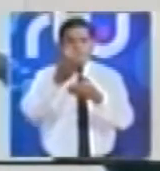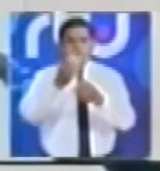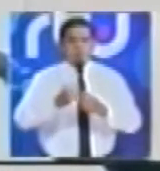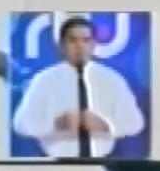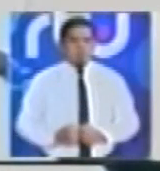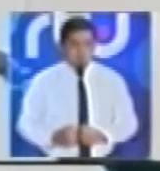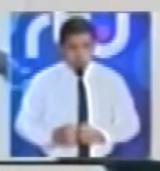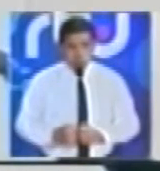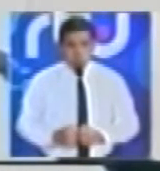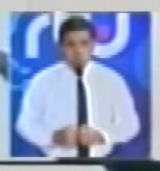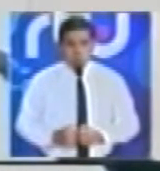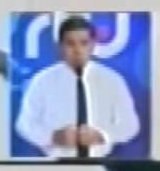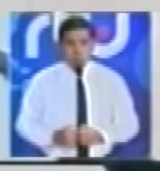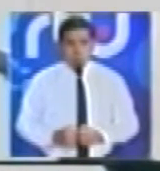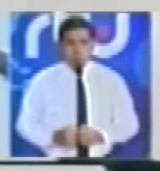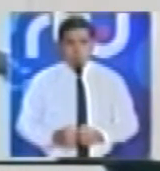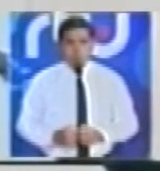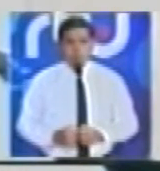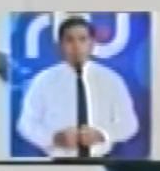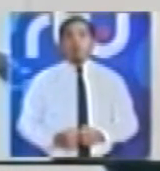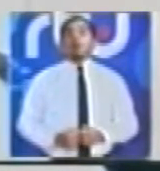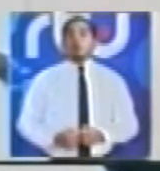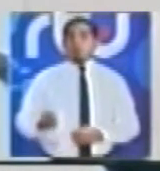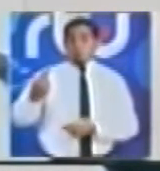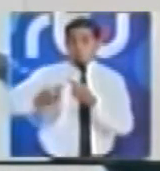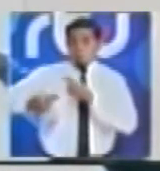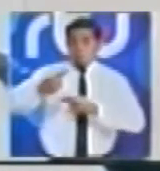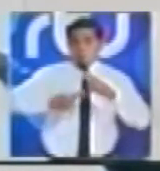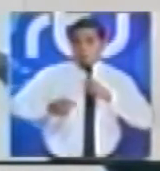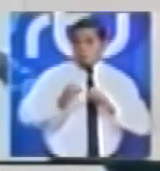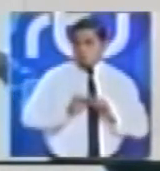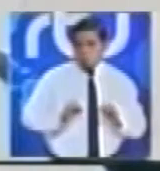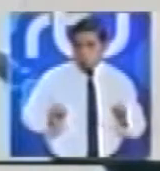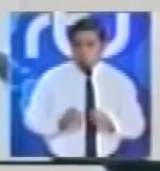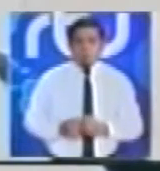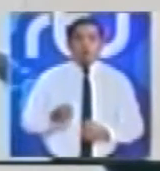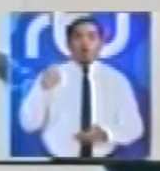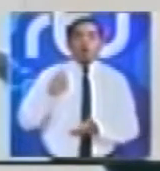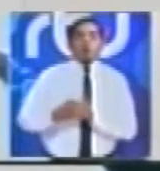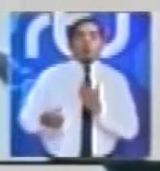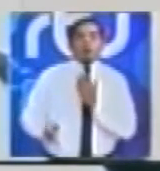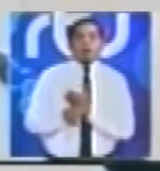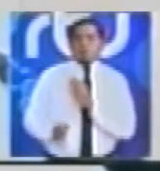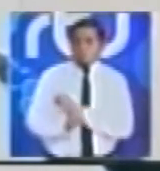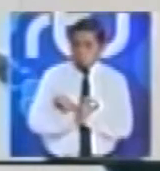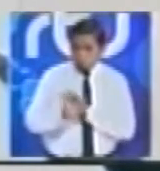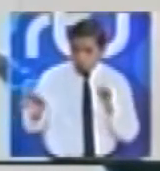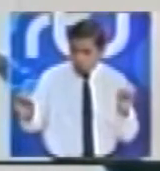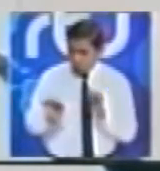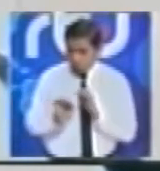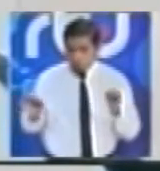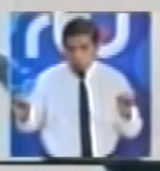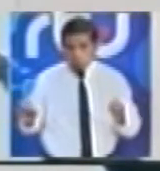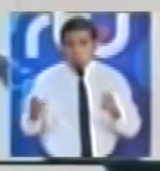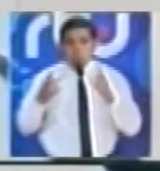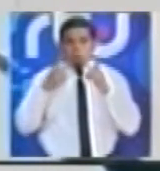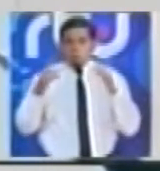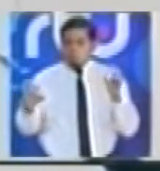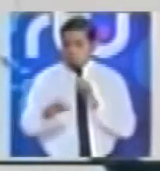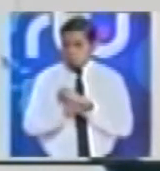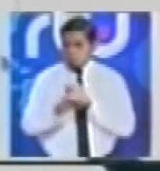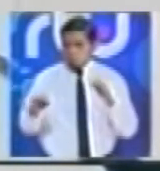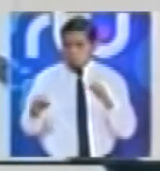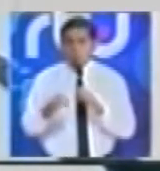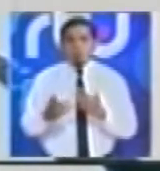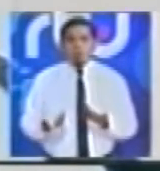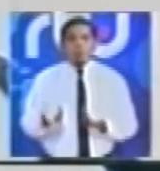No se puede direccionar ningún tipo de venta, tampoco compra de textos escolares, no existe, al menos en el sistema público, no existe